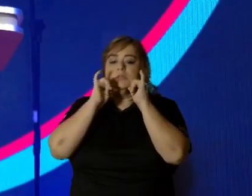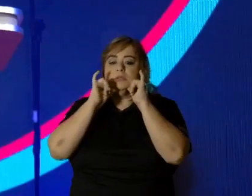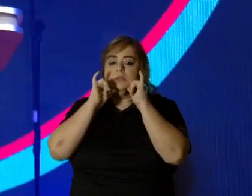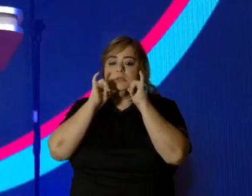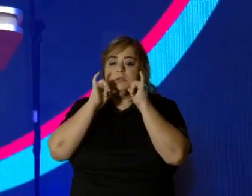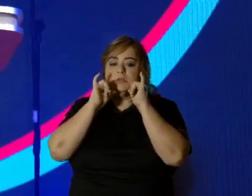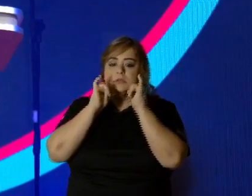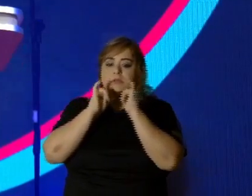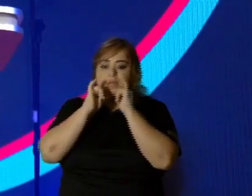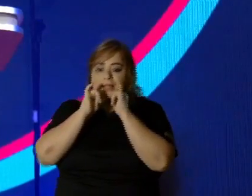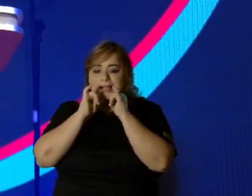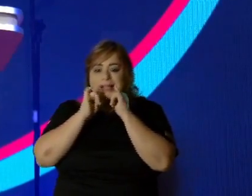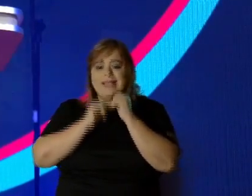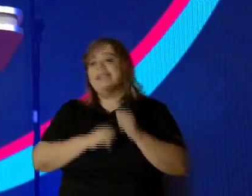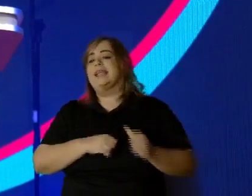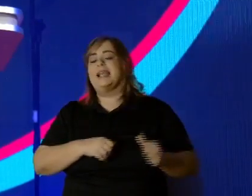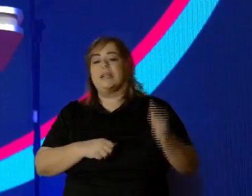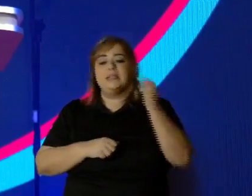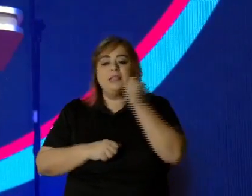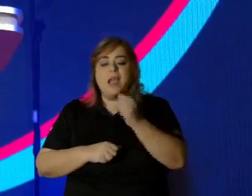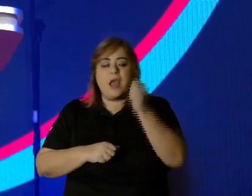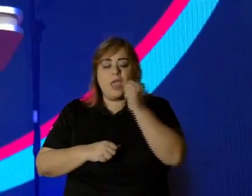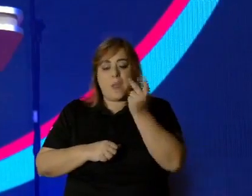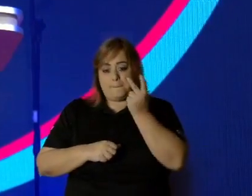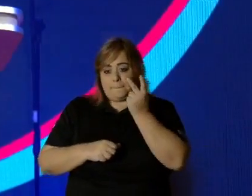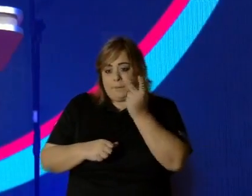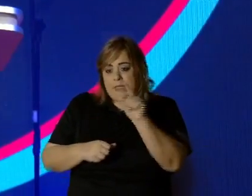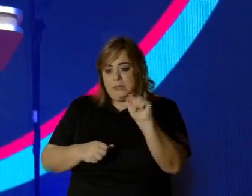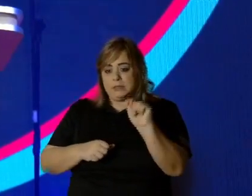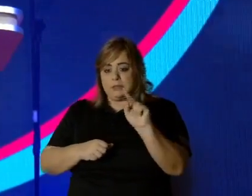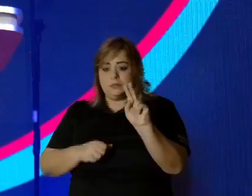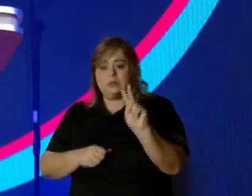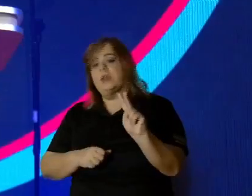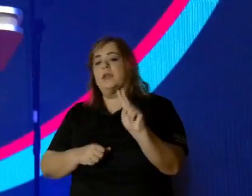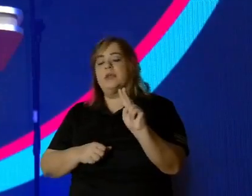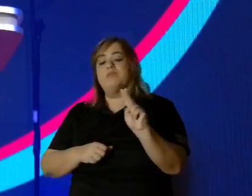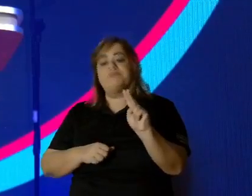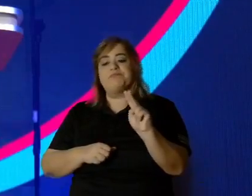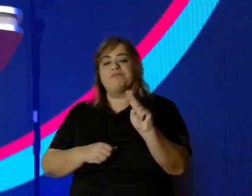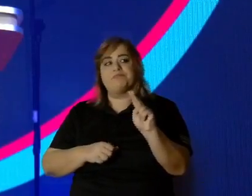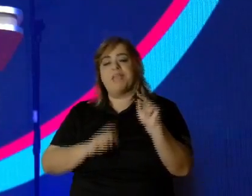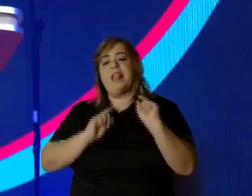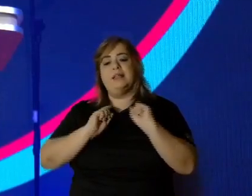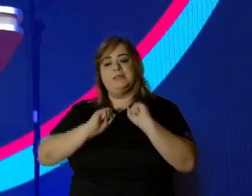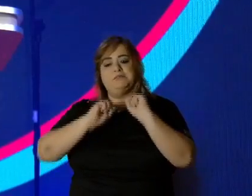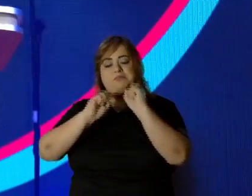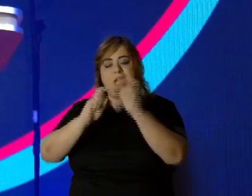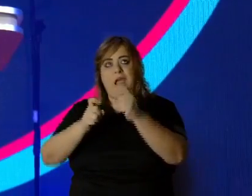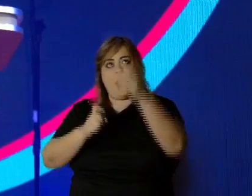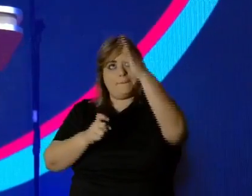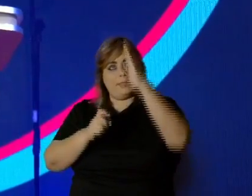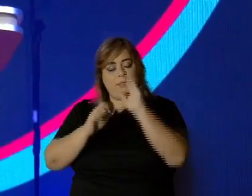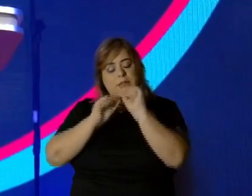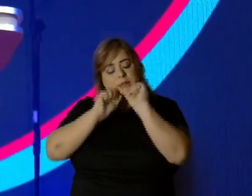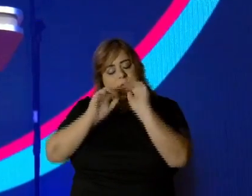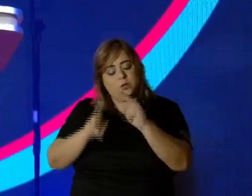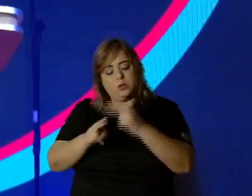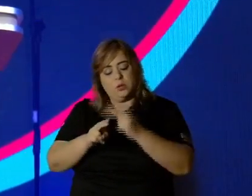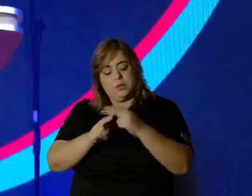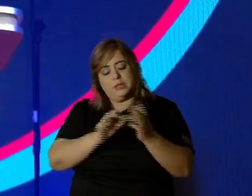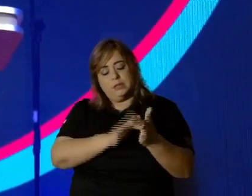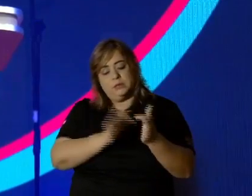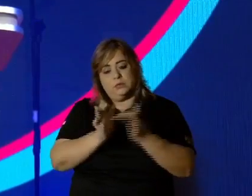asiduos televidentes y oyentes de esta programación. Te pido tu bendición para ellos también, en el nombre de Jesús.